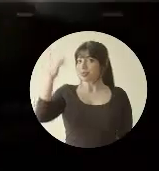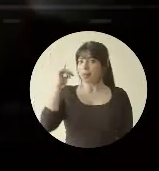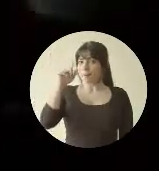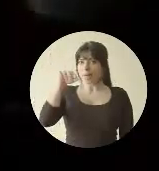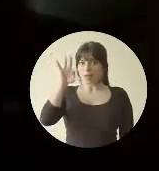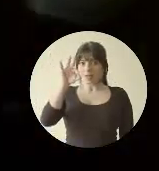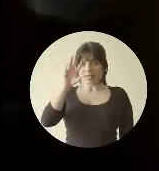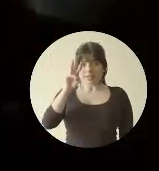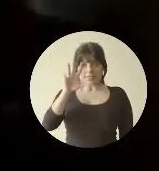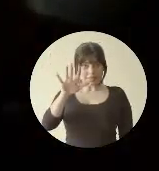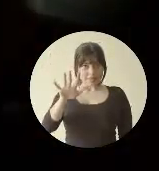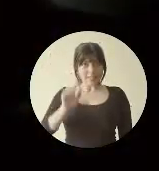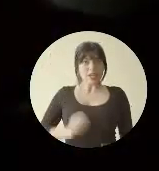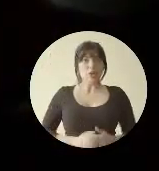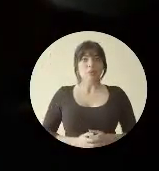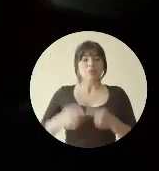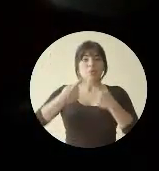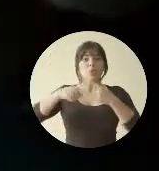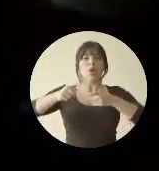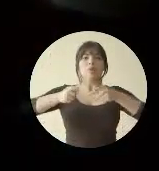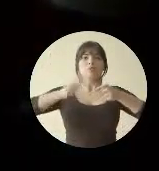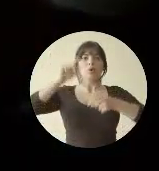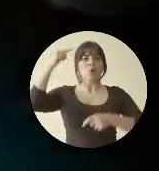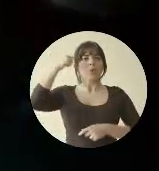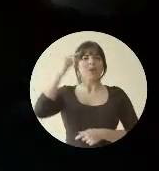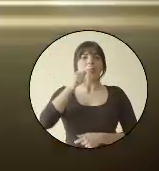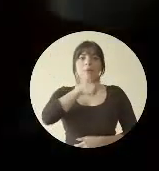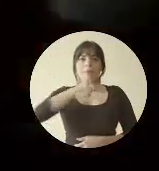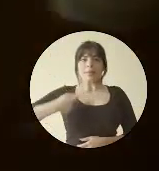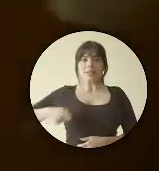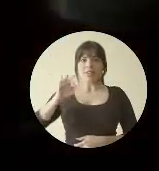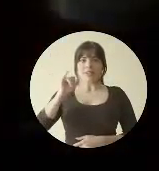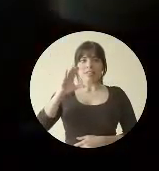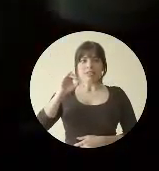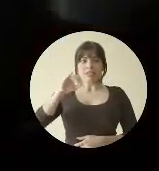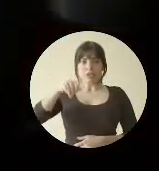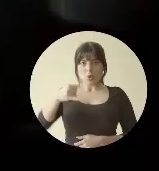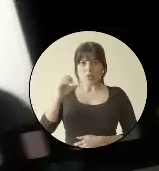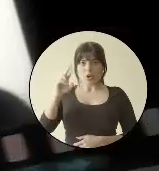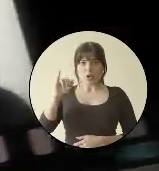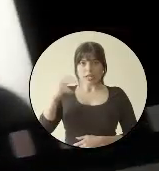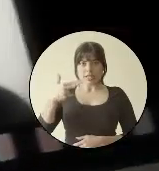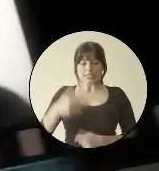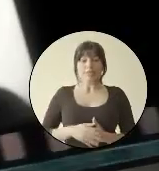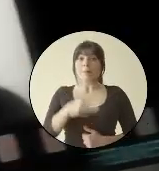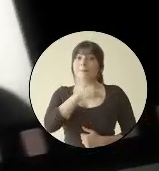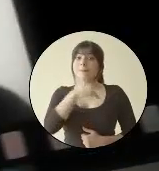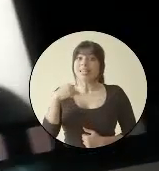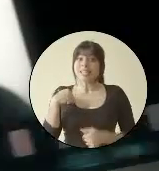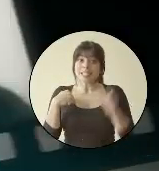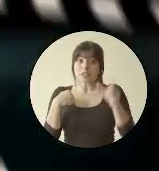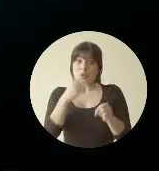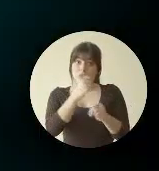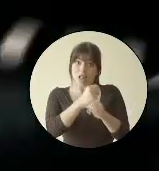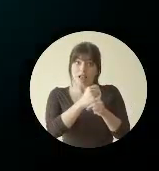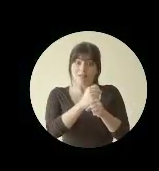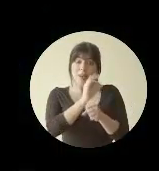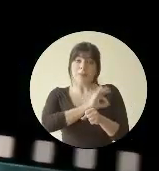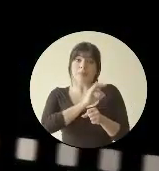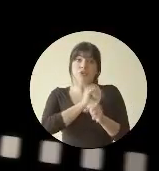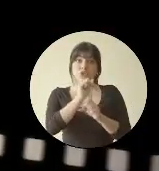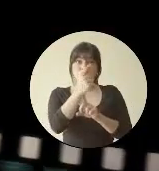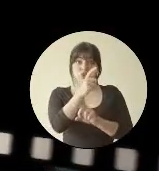En 1965, durante la administración del presidente Francisco J. Orlich, el ministro de Trabajo y